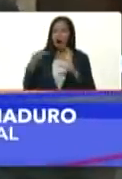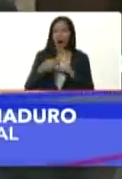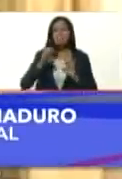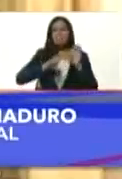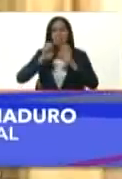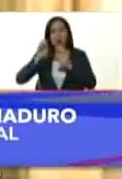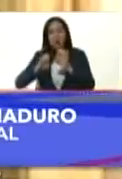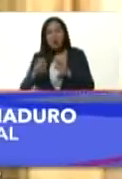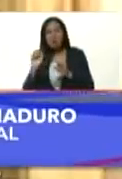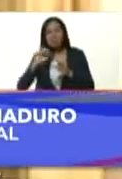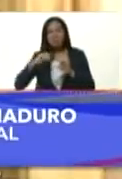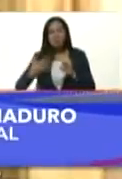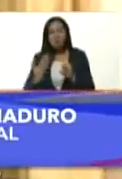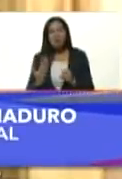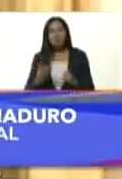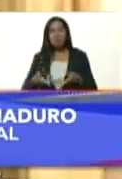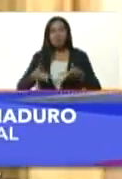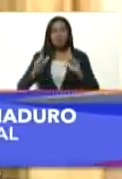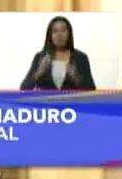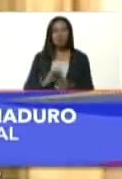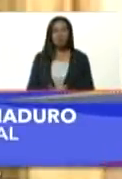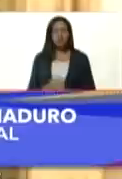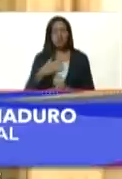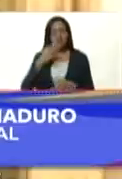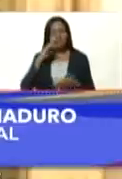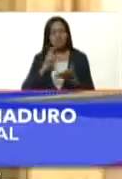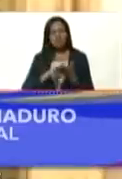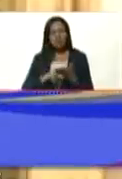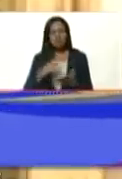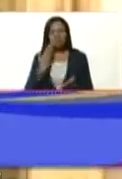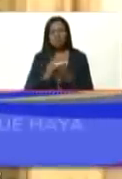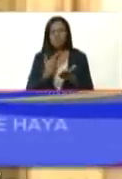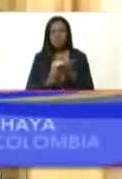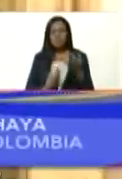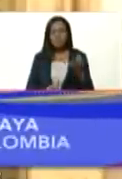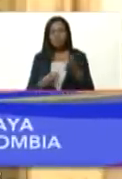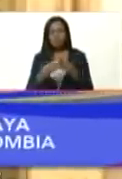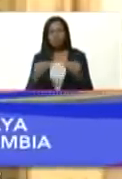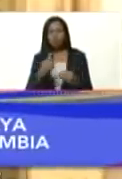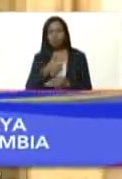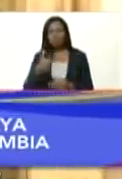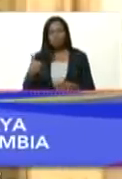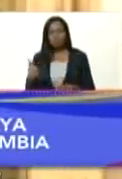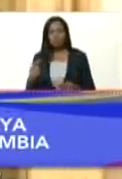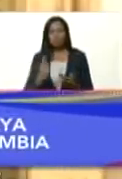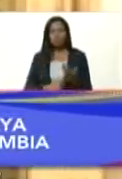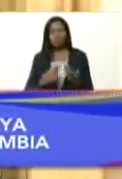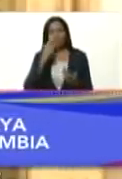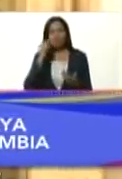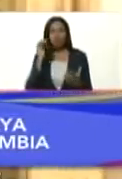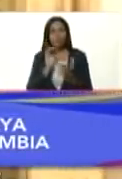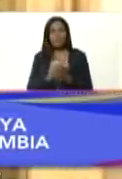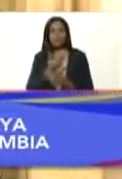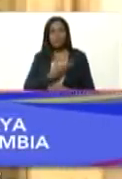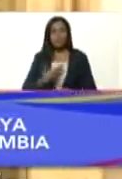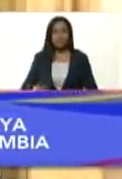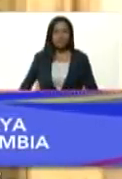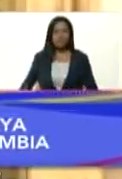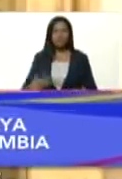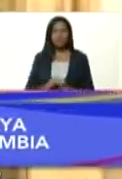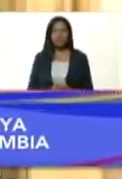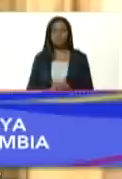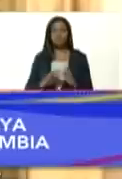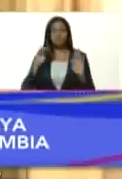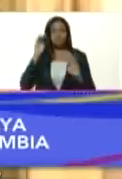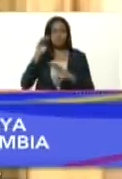evaluar. Yo sinceramente le hago esta propuesta a todos mis hermanos, compañeros, presidentes, más